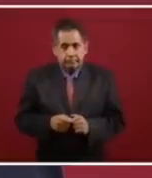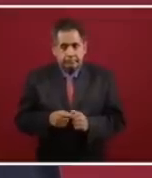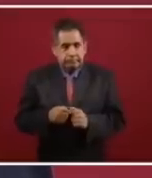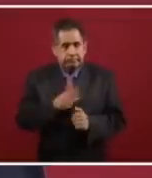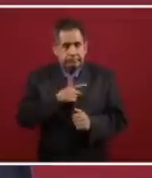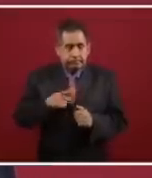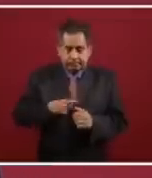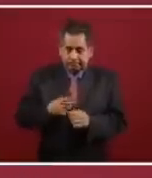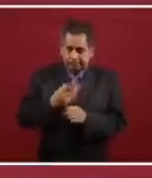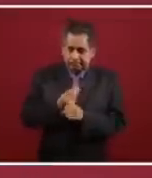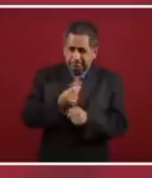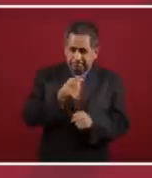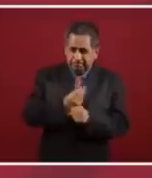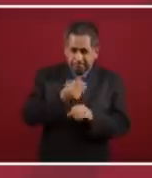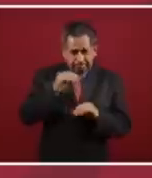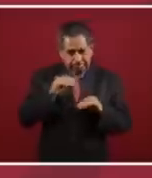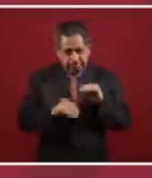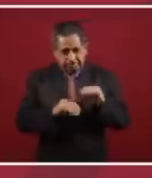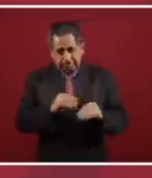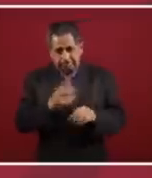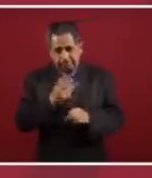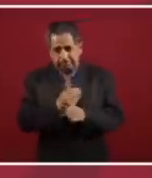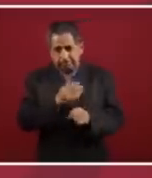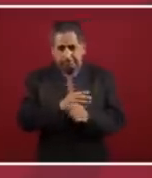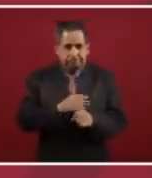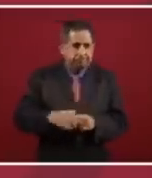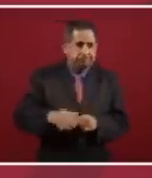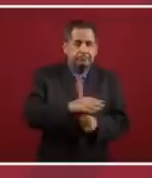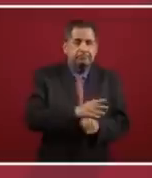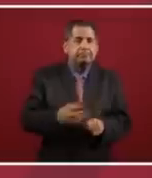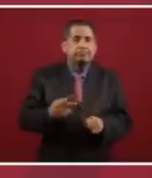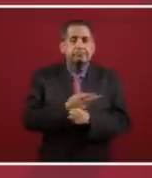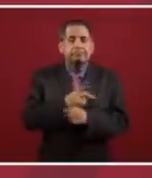reparar el daño que se causó